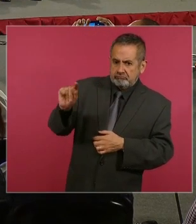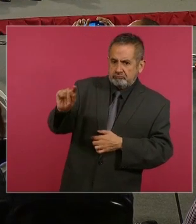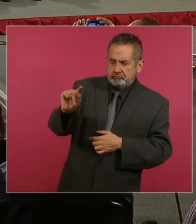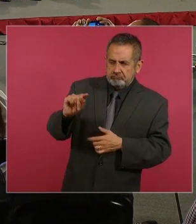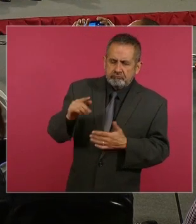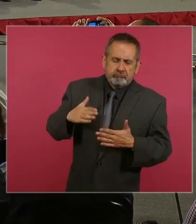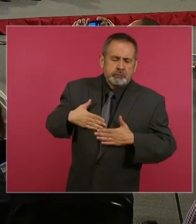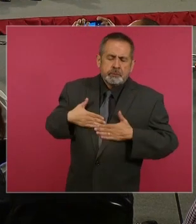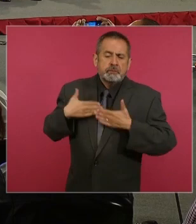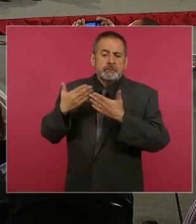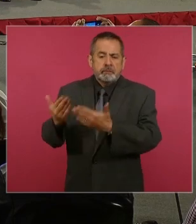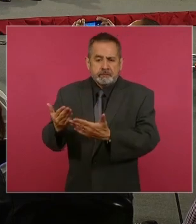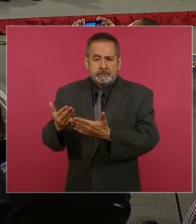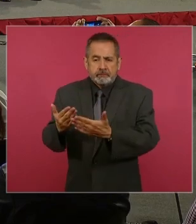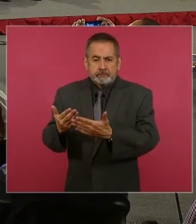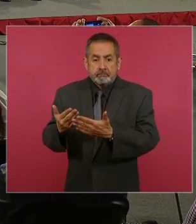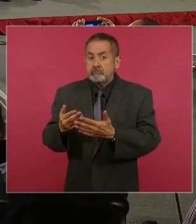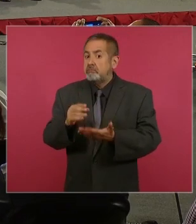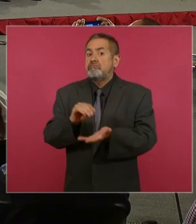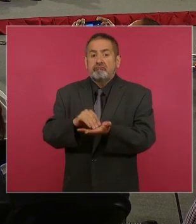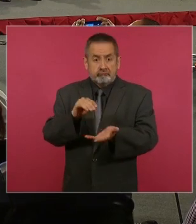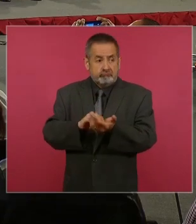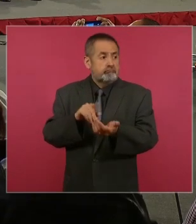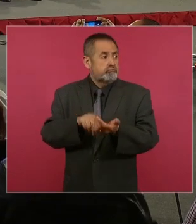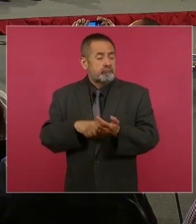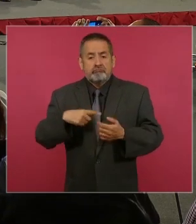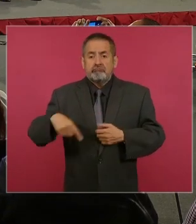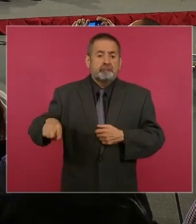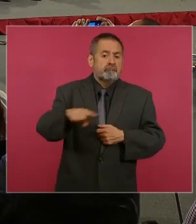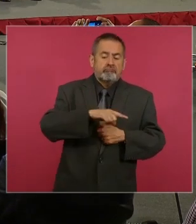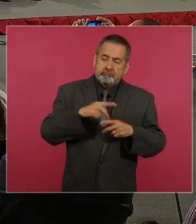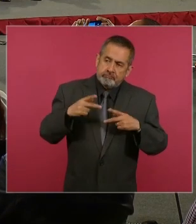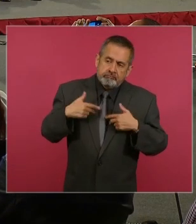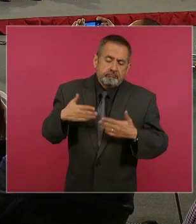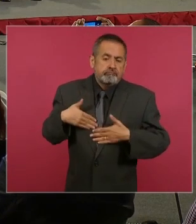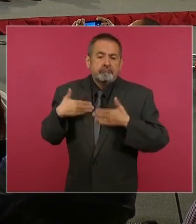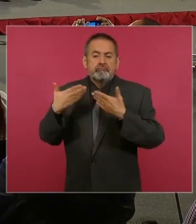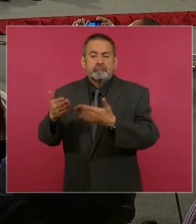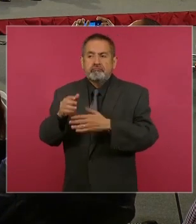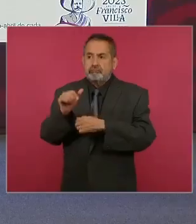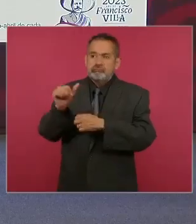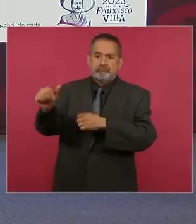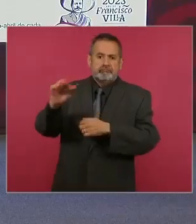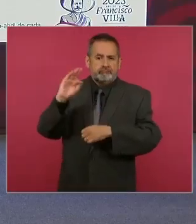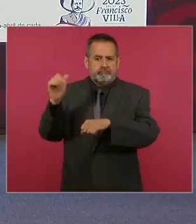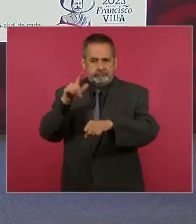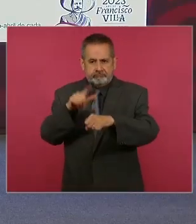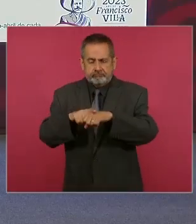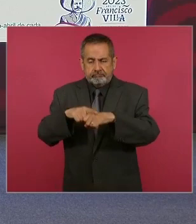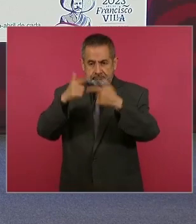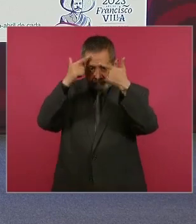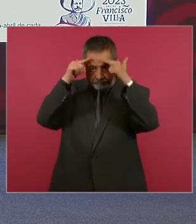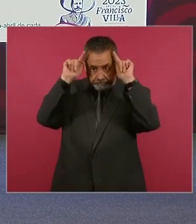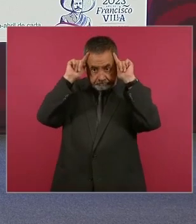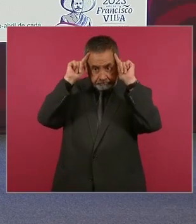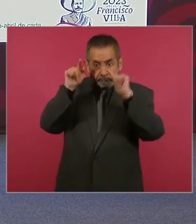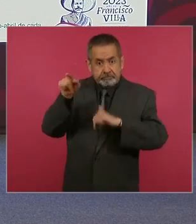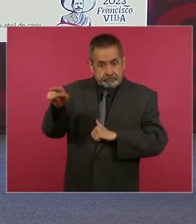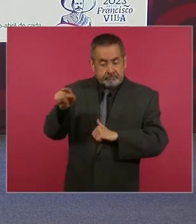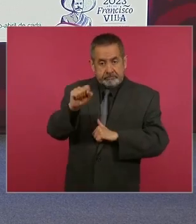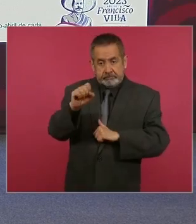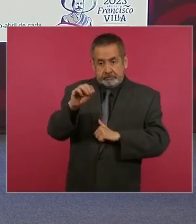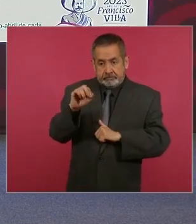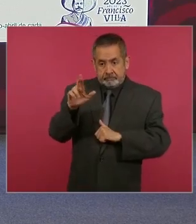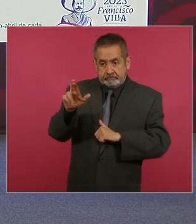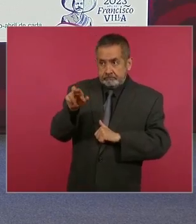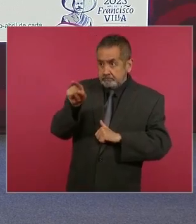la población pues sigue siendo muy alta, sobre todo a nivel de las fuerzas federales, ¿no? La Marina, que tiene un